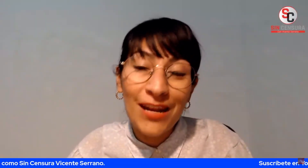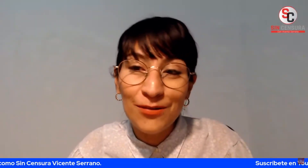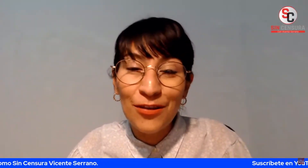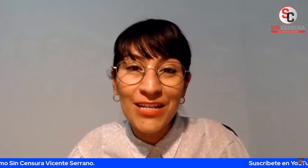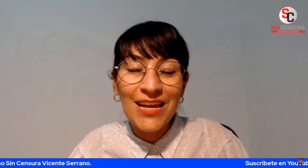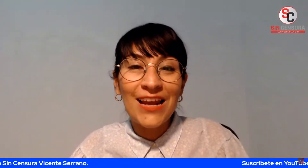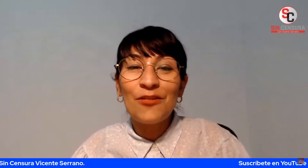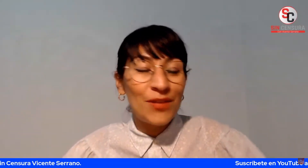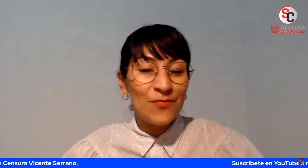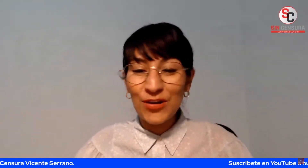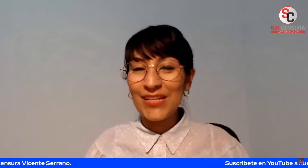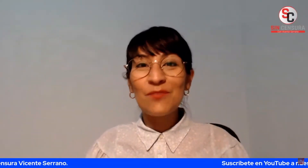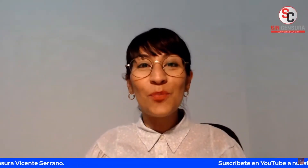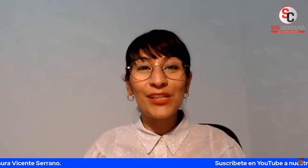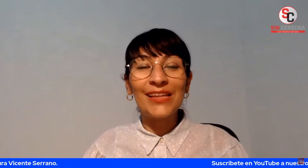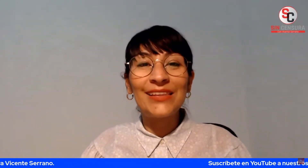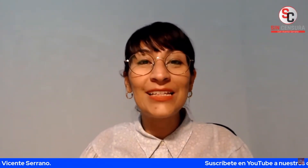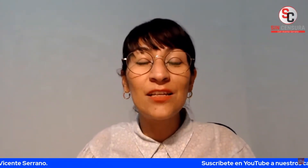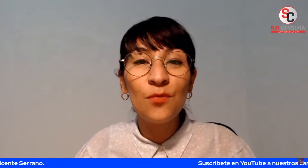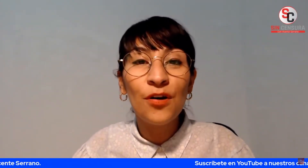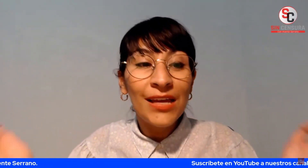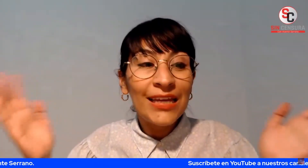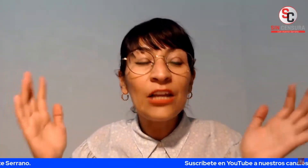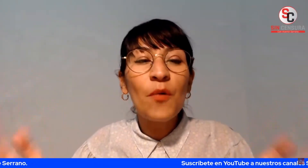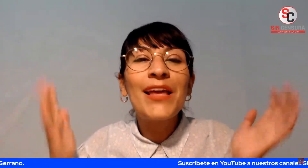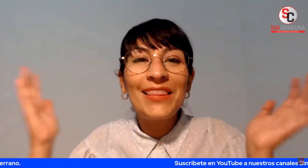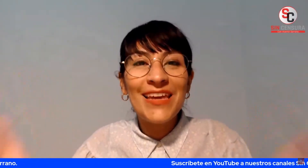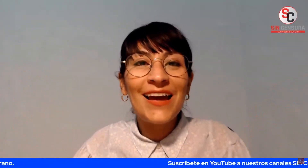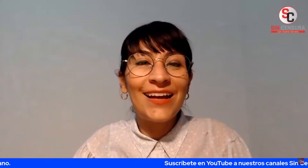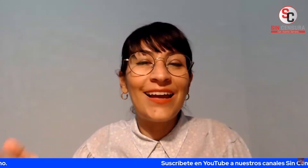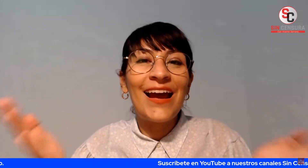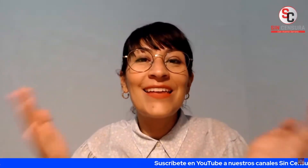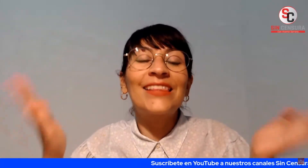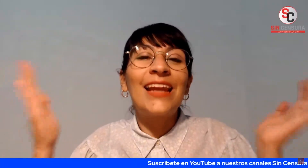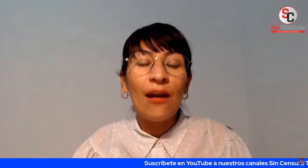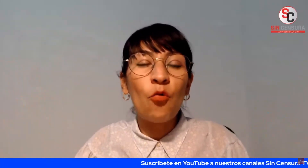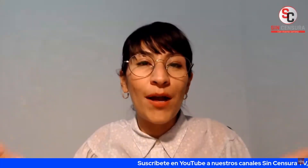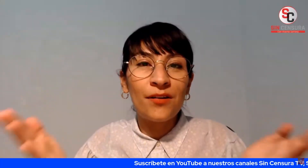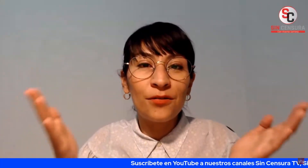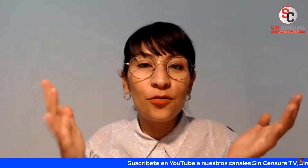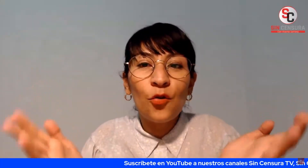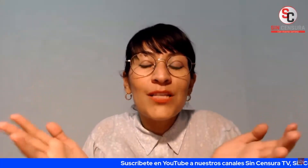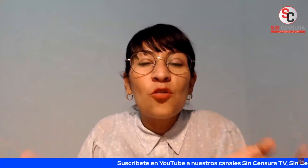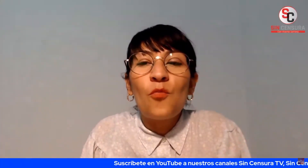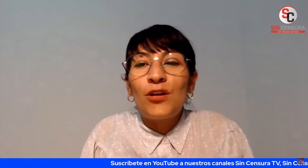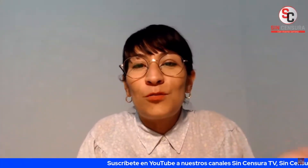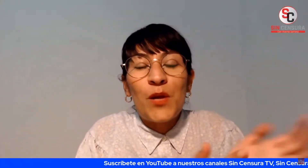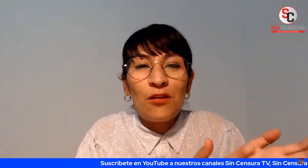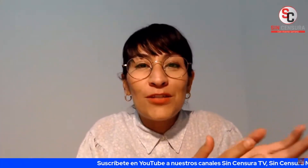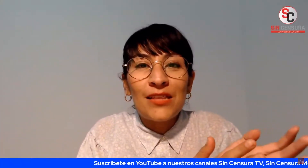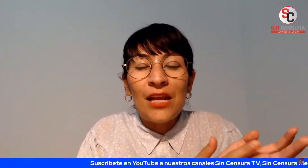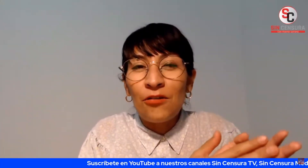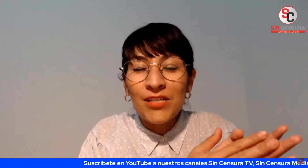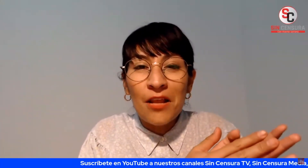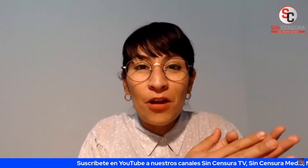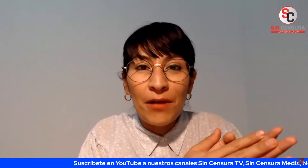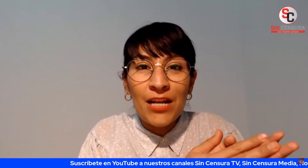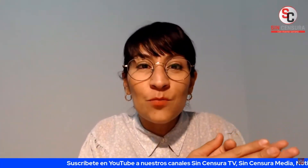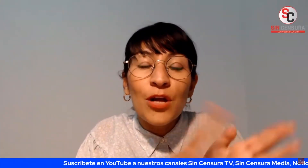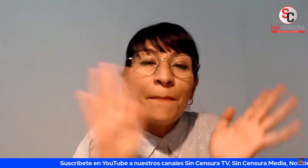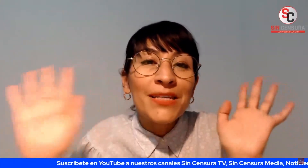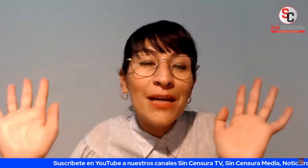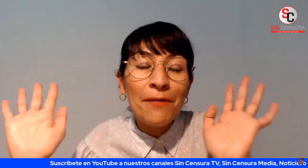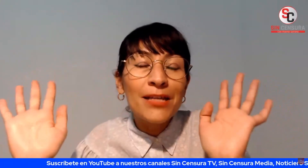ejemplo, hoy tenemos lo del salario mínimo, que es importantísimo, y no hay día que haya tregua, ¿no? No es como en los periodos anteriores